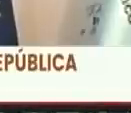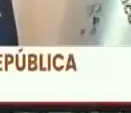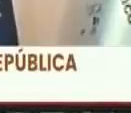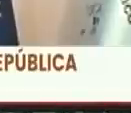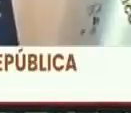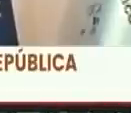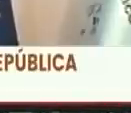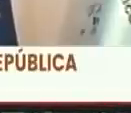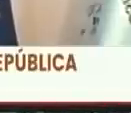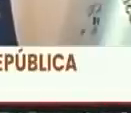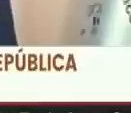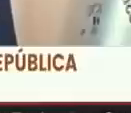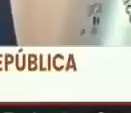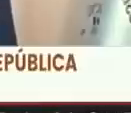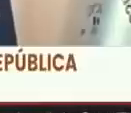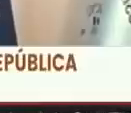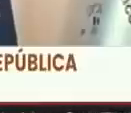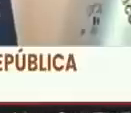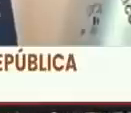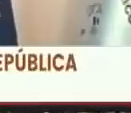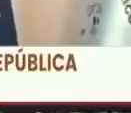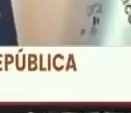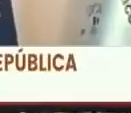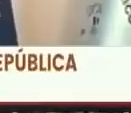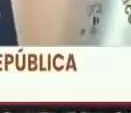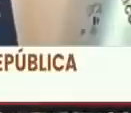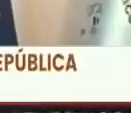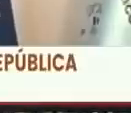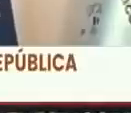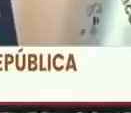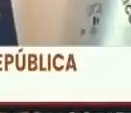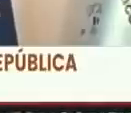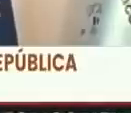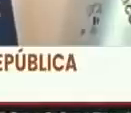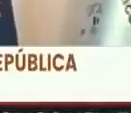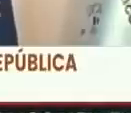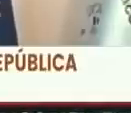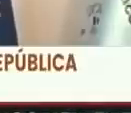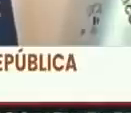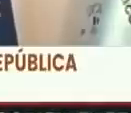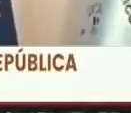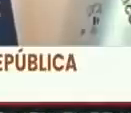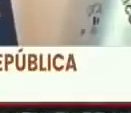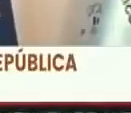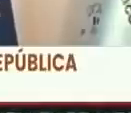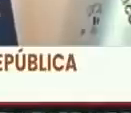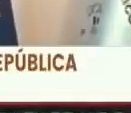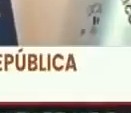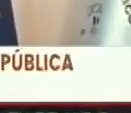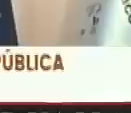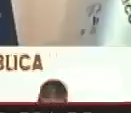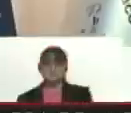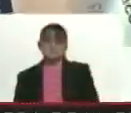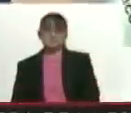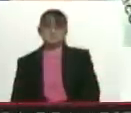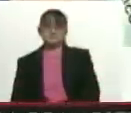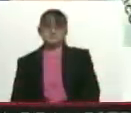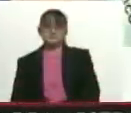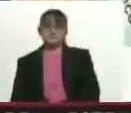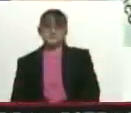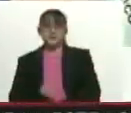películas antiguas de terror, en cuartos sombríos, personas que se solazan,